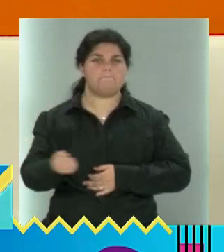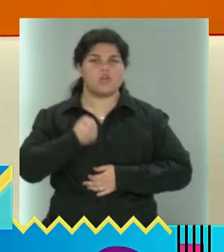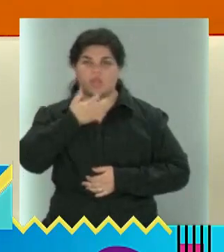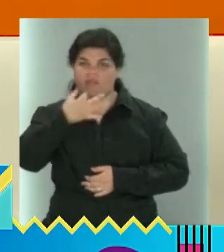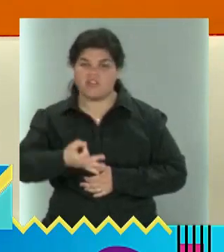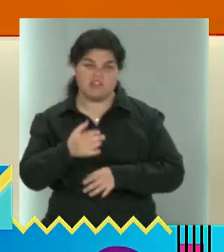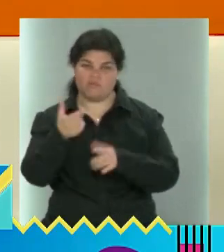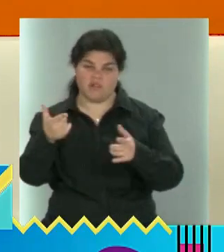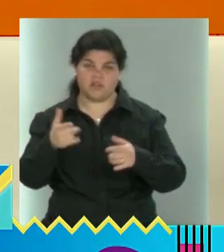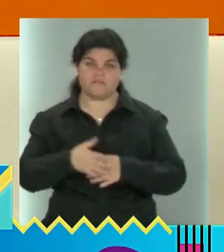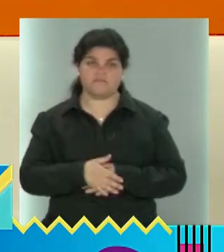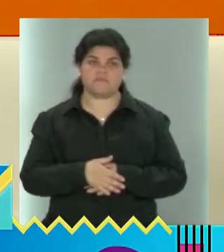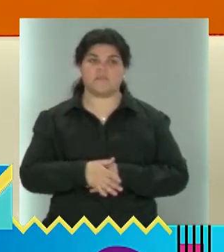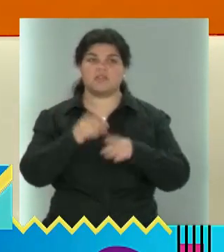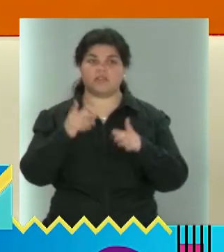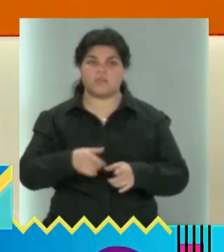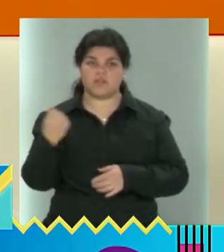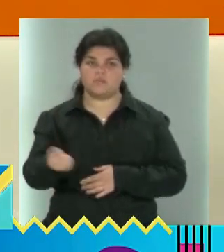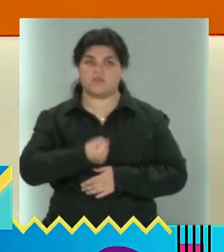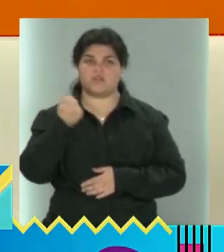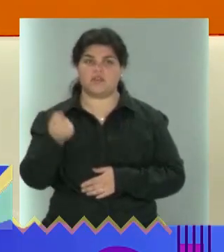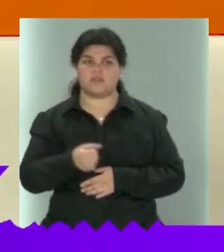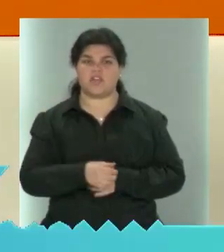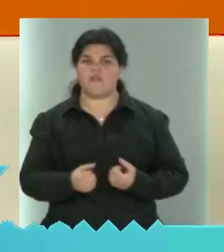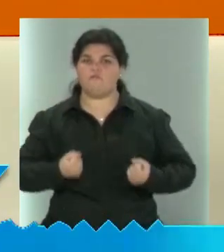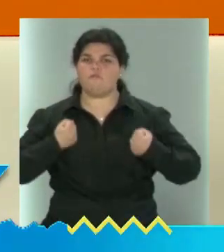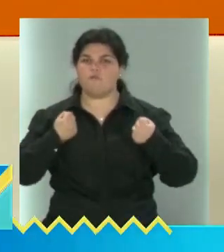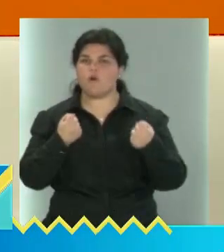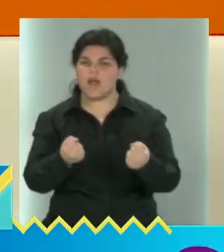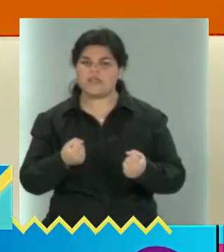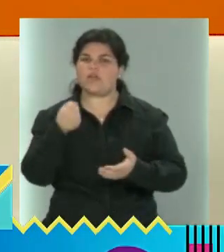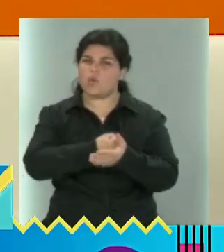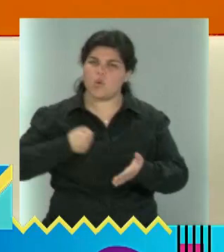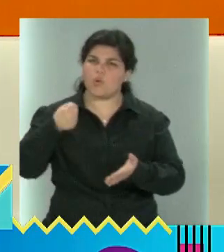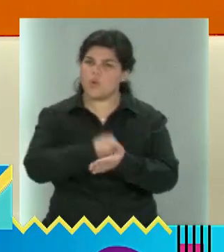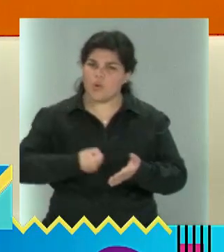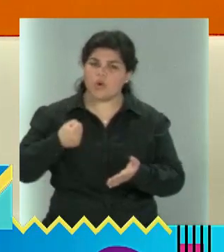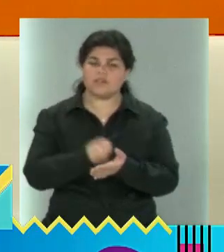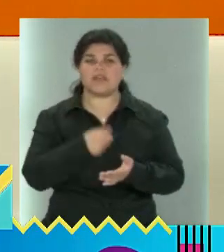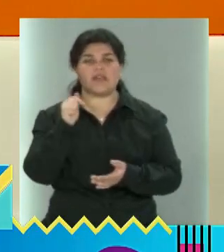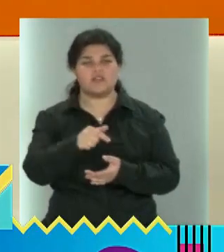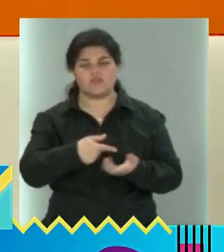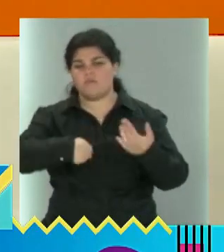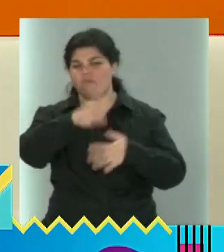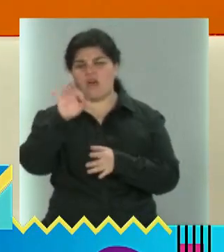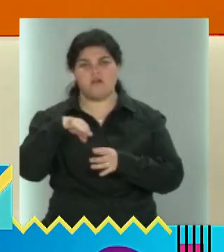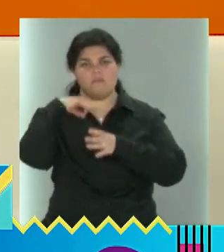las cosas desde el esfuerzo. En las artes marciales se premia mucho el esfuerzo, más que cualquier otra